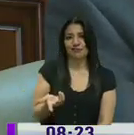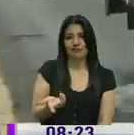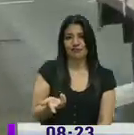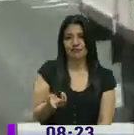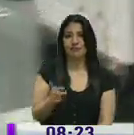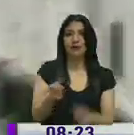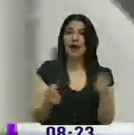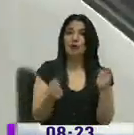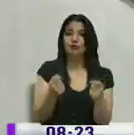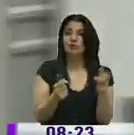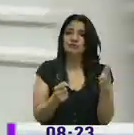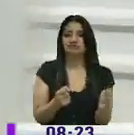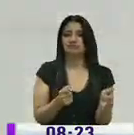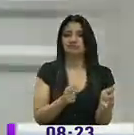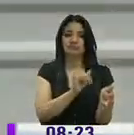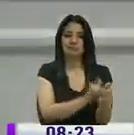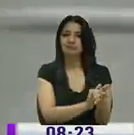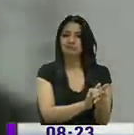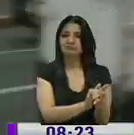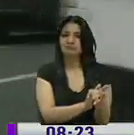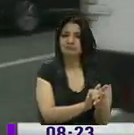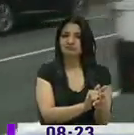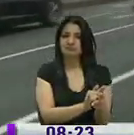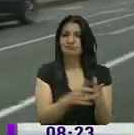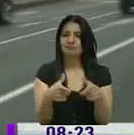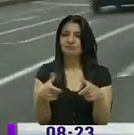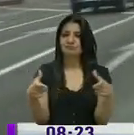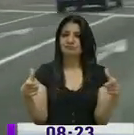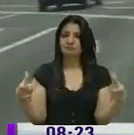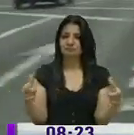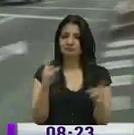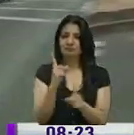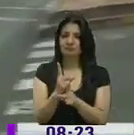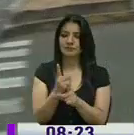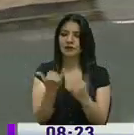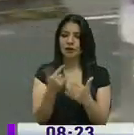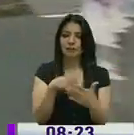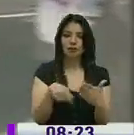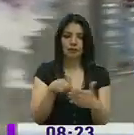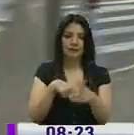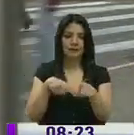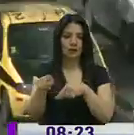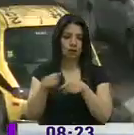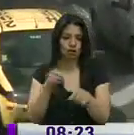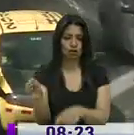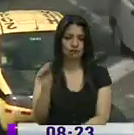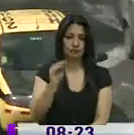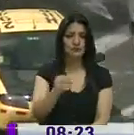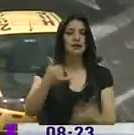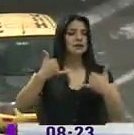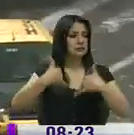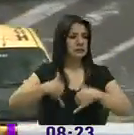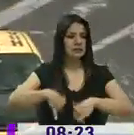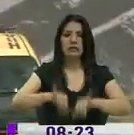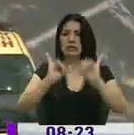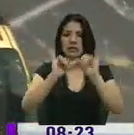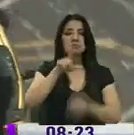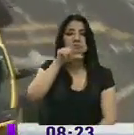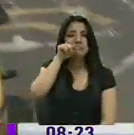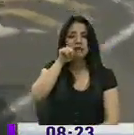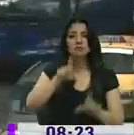a pesar de que el transporte pesado no se incluyó en la medida del hoy no circula sino que continúa con la del pico y placa